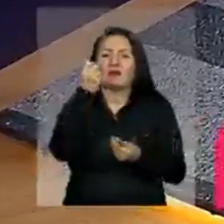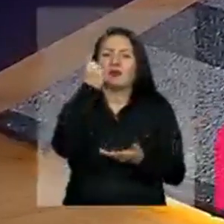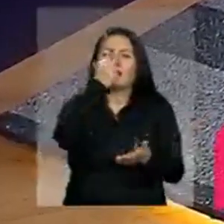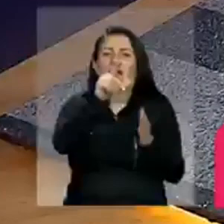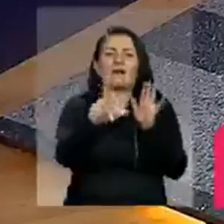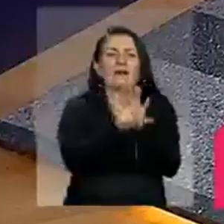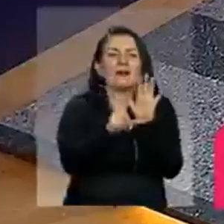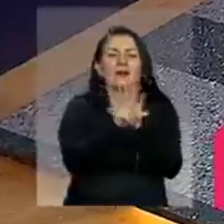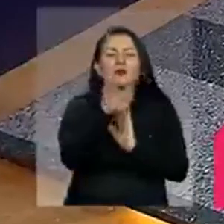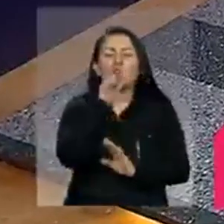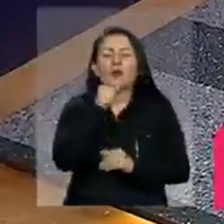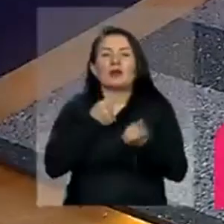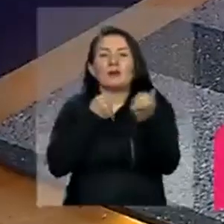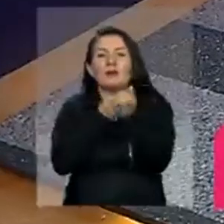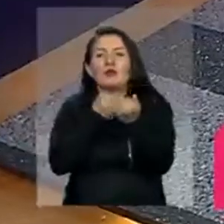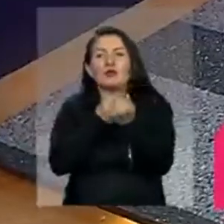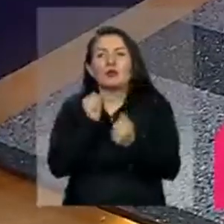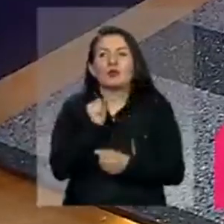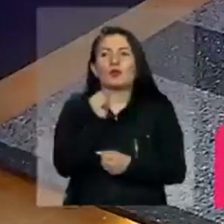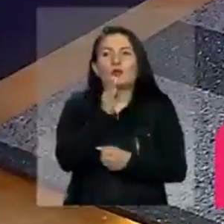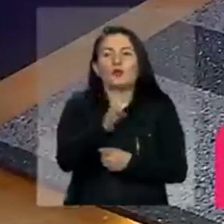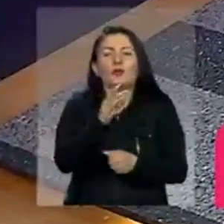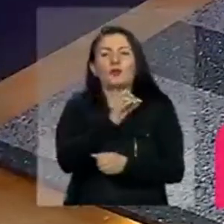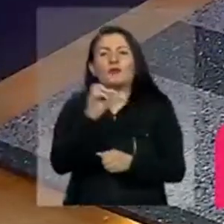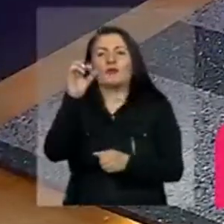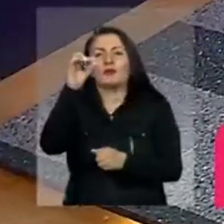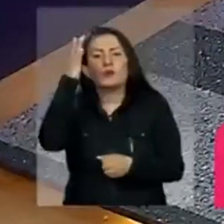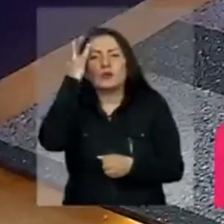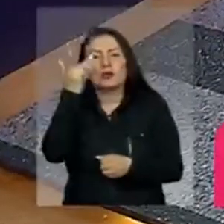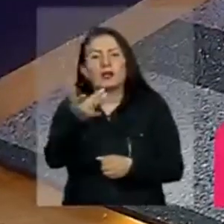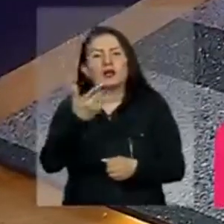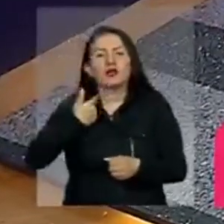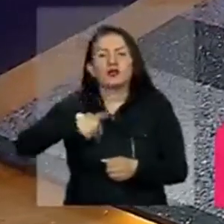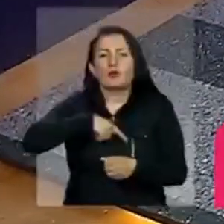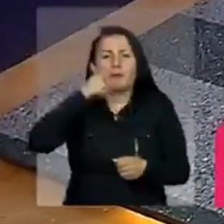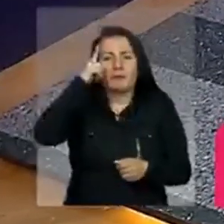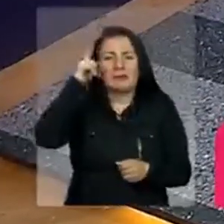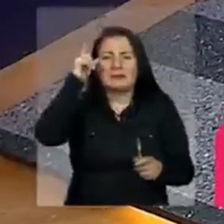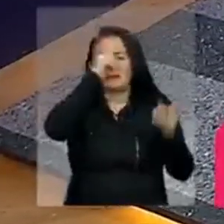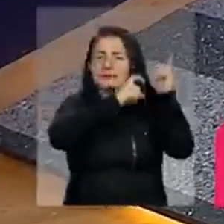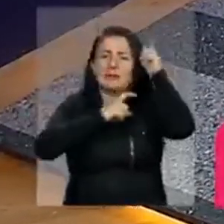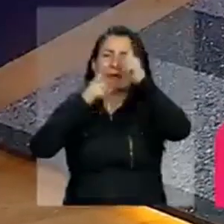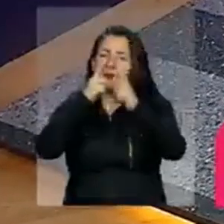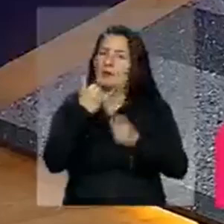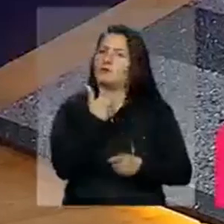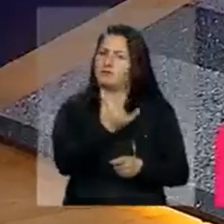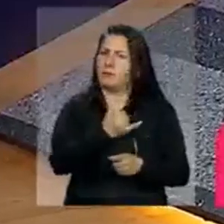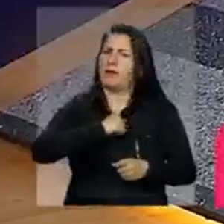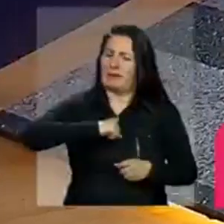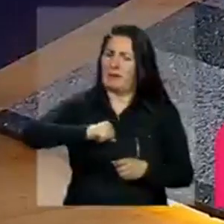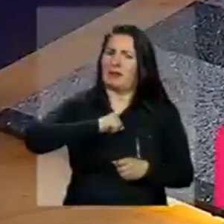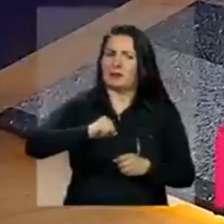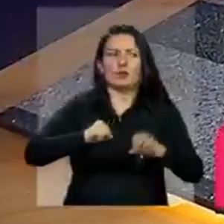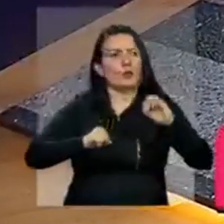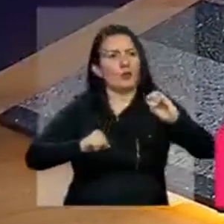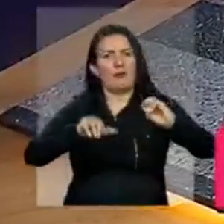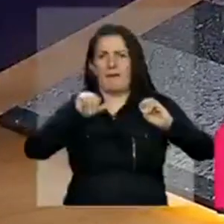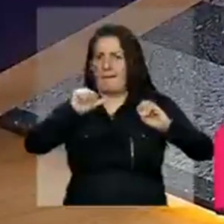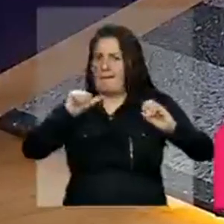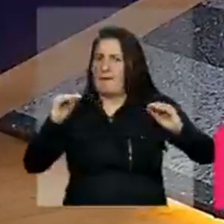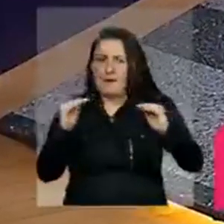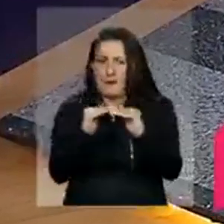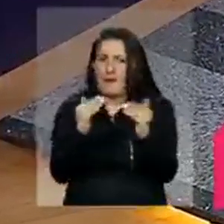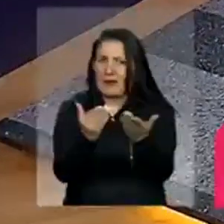¿Por qué no hay un apoyo por parte de los clubes profesionales que uno pensaría debería existir el mismo derecho tanto para hombres como para